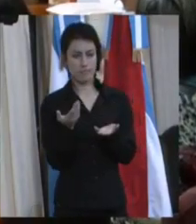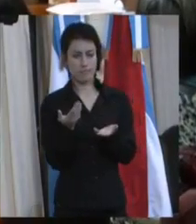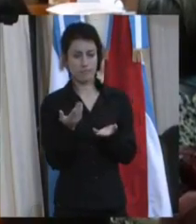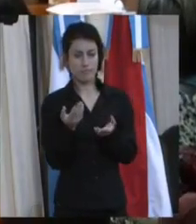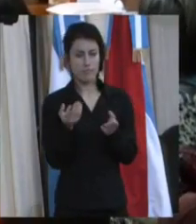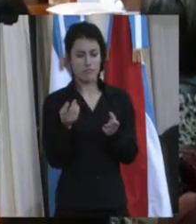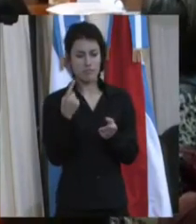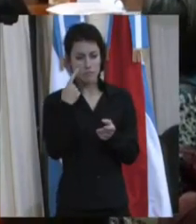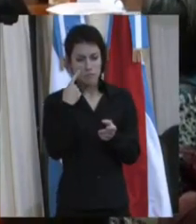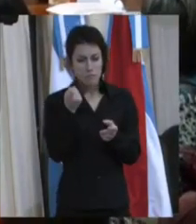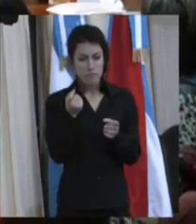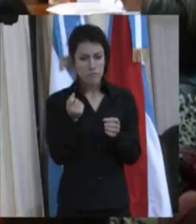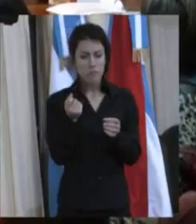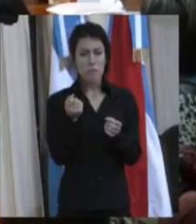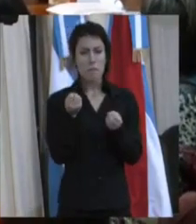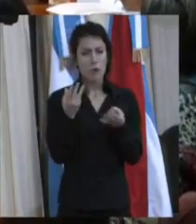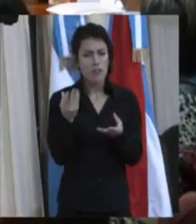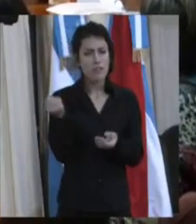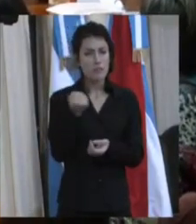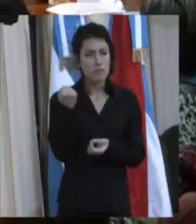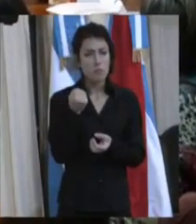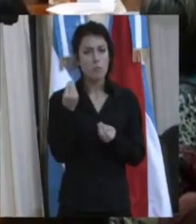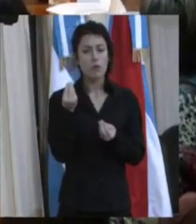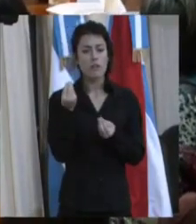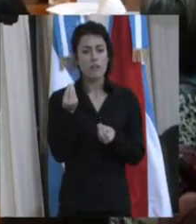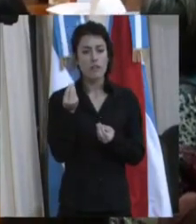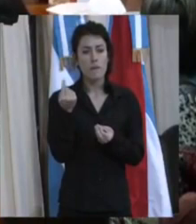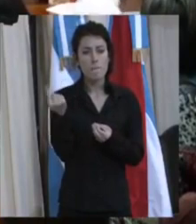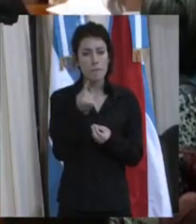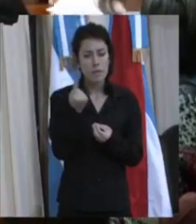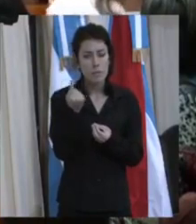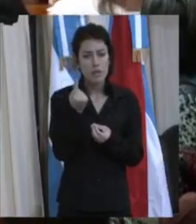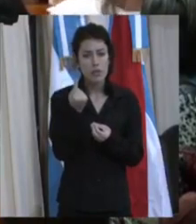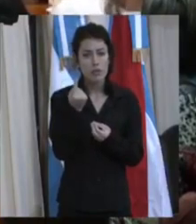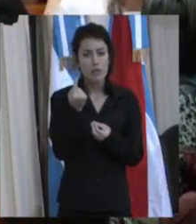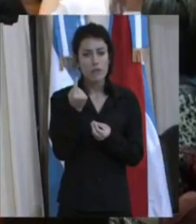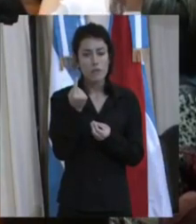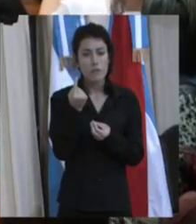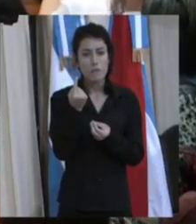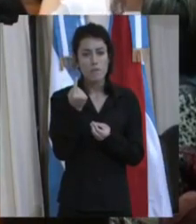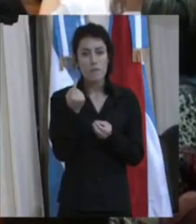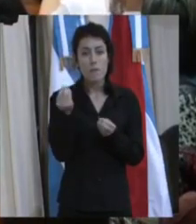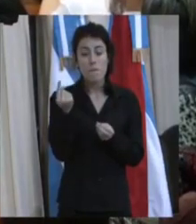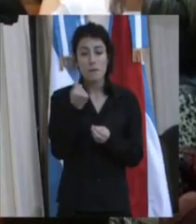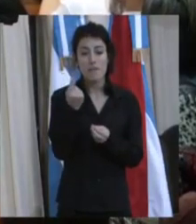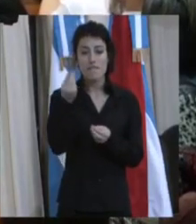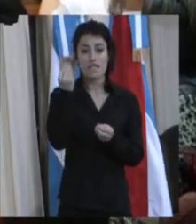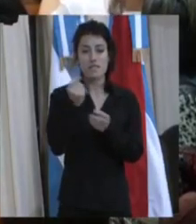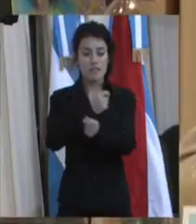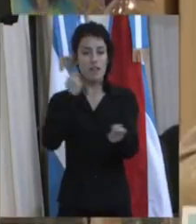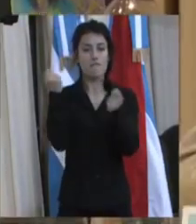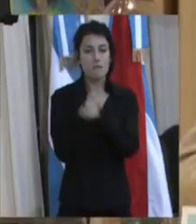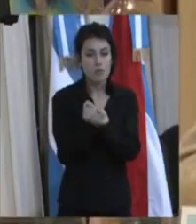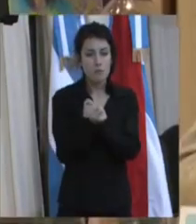¿Qué encuentro en esto? ¿Por qué es importante? Porque encontramos un primer antecedente de lo que podemos llamar la reforma en su